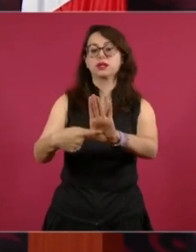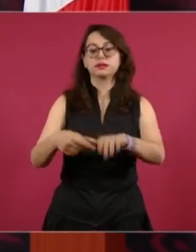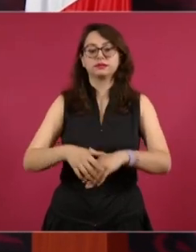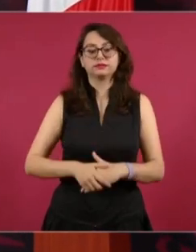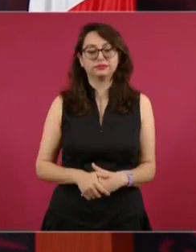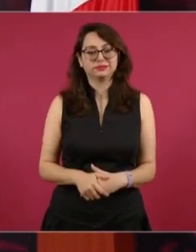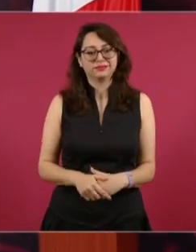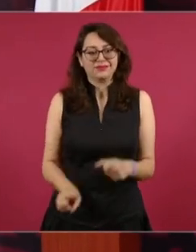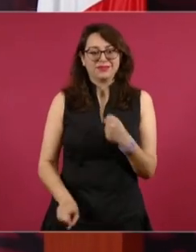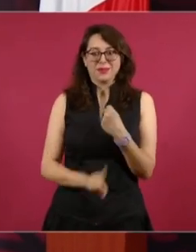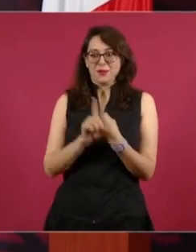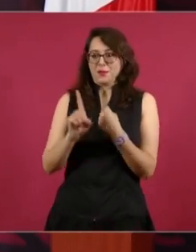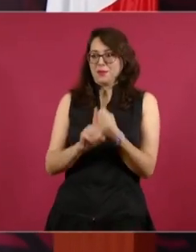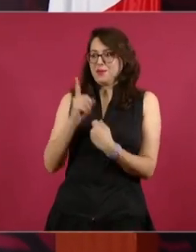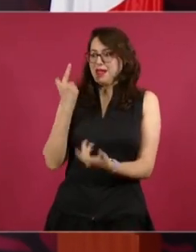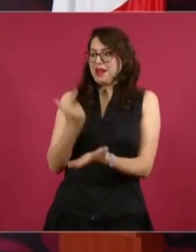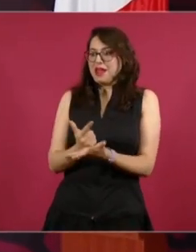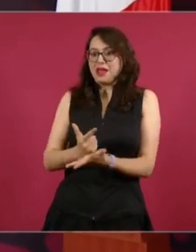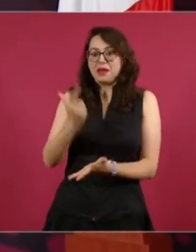Si es un problema